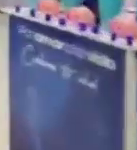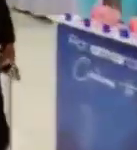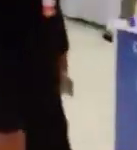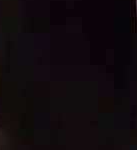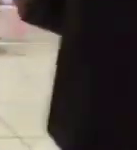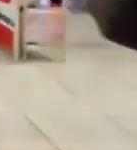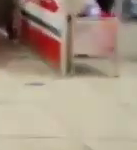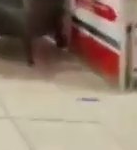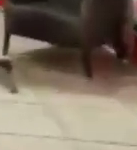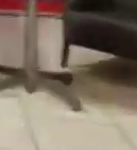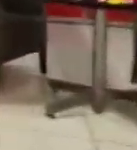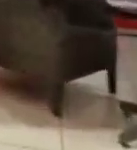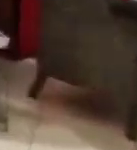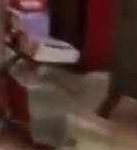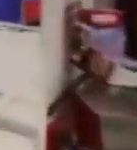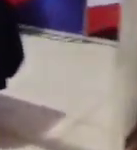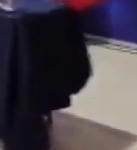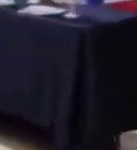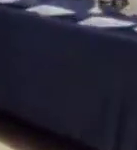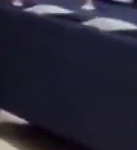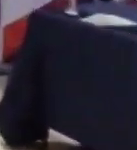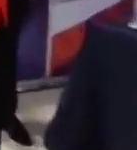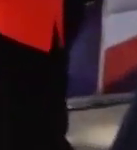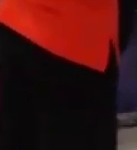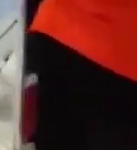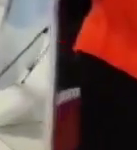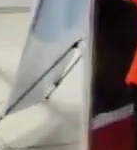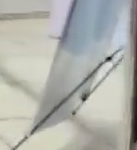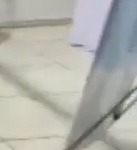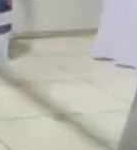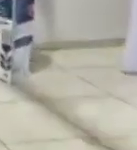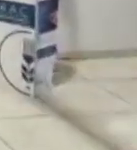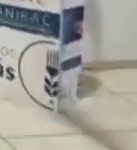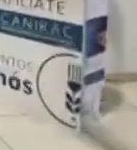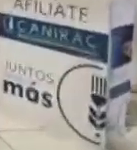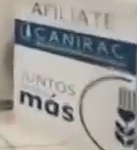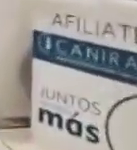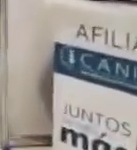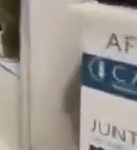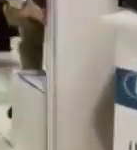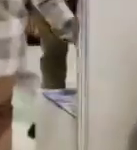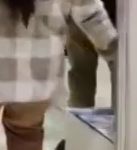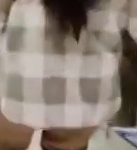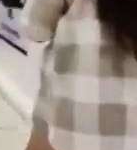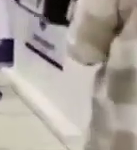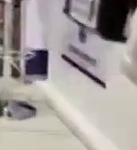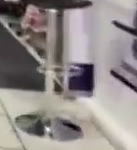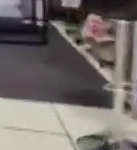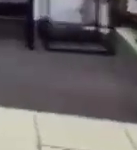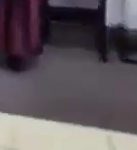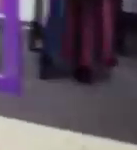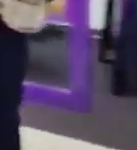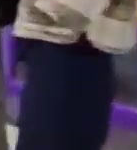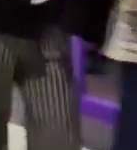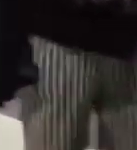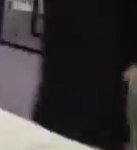La Secretaría de Desarrollo Económico del Estado registró a 1,250 participantes